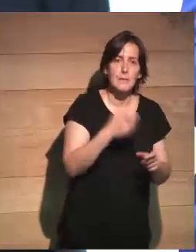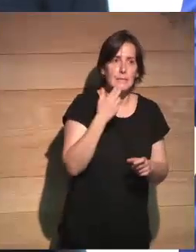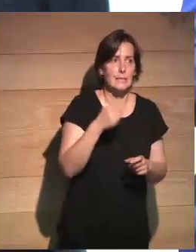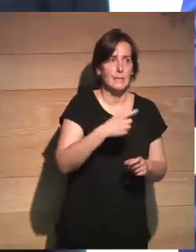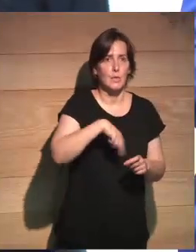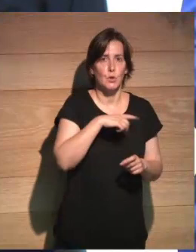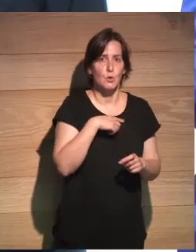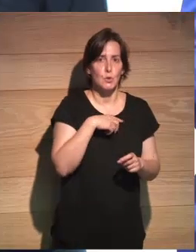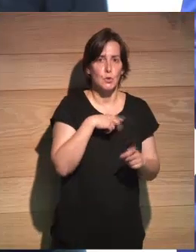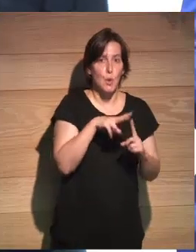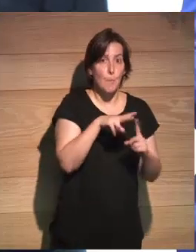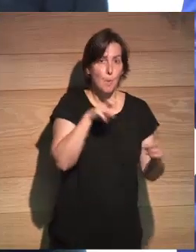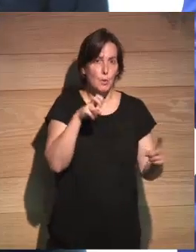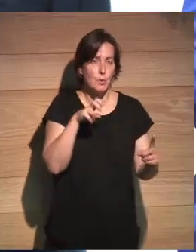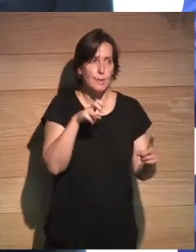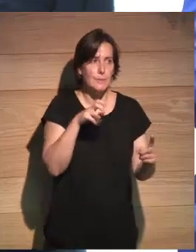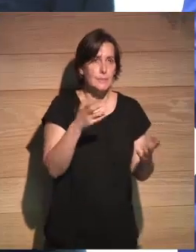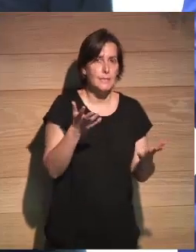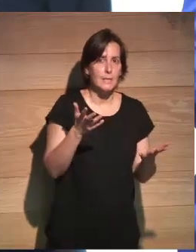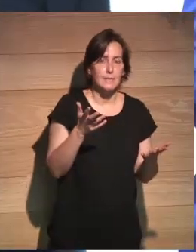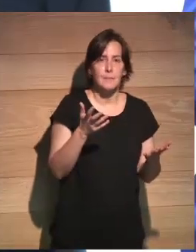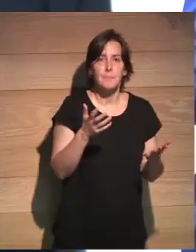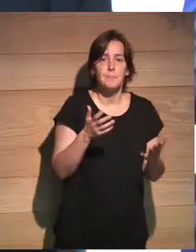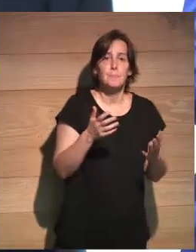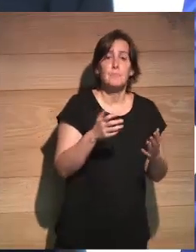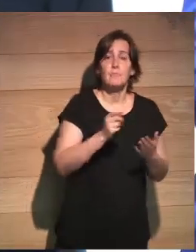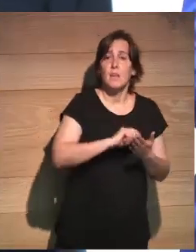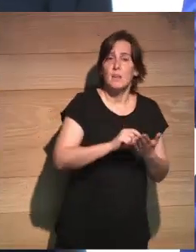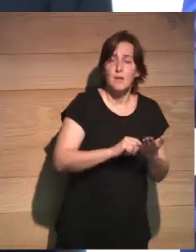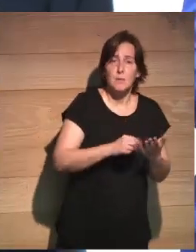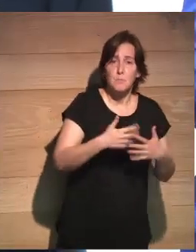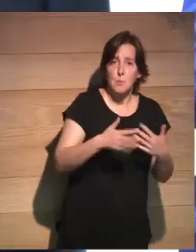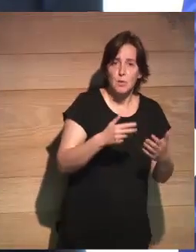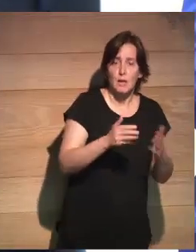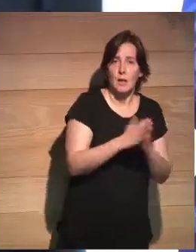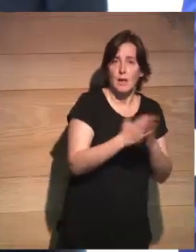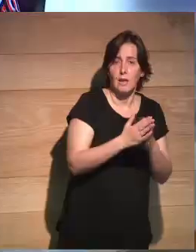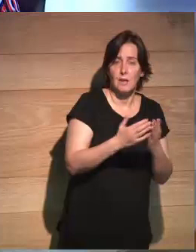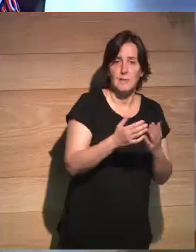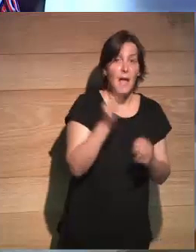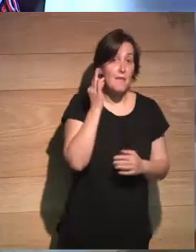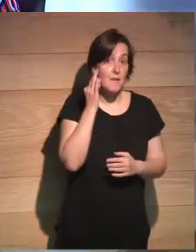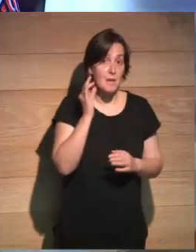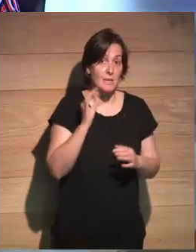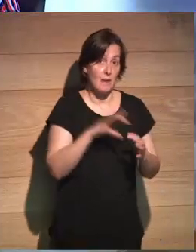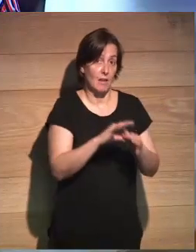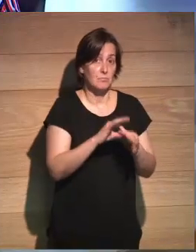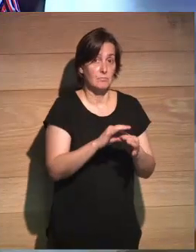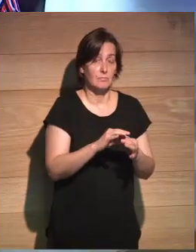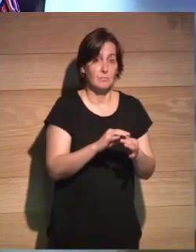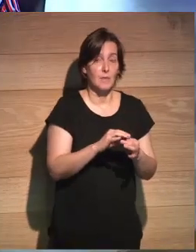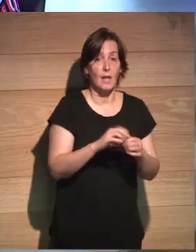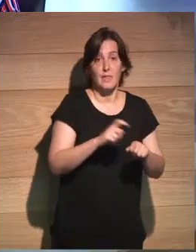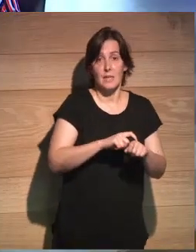que trasciende el típico reportaje hecho para, por ejemplo, revista femenina, revista de estilo, que muchas